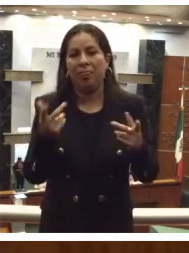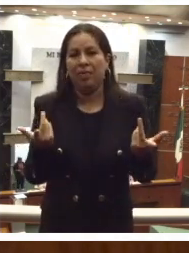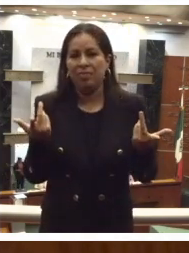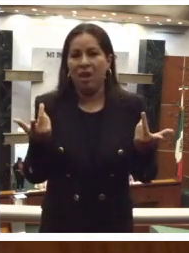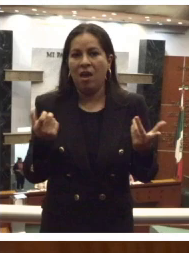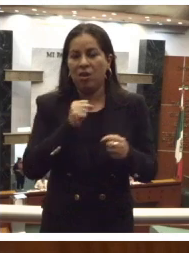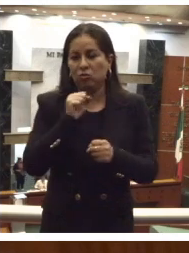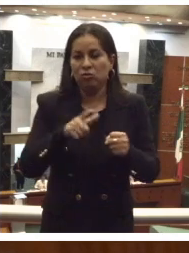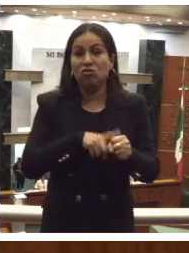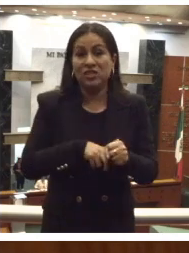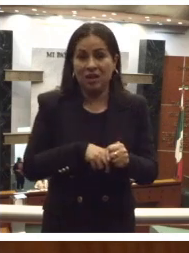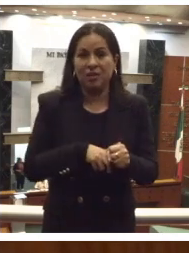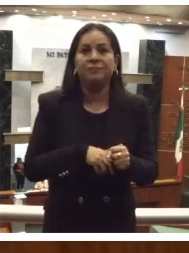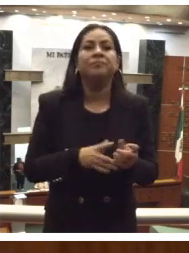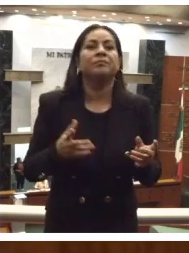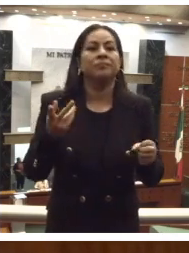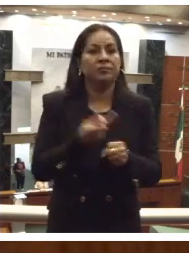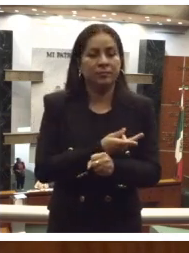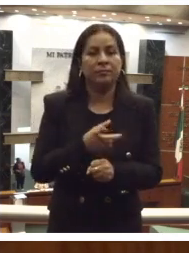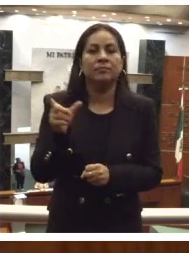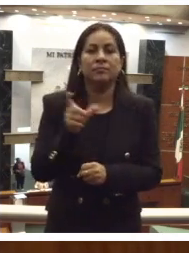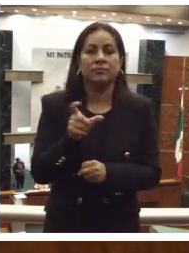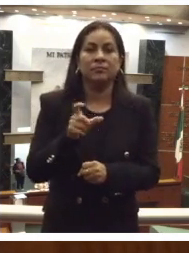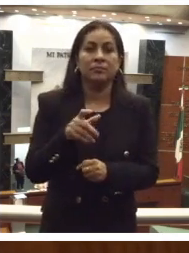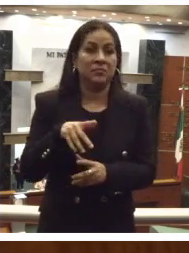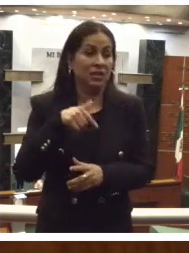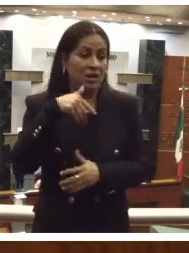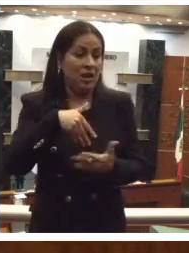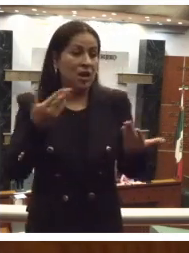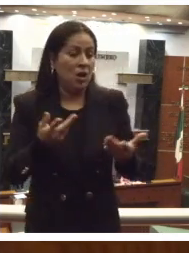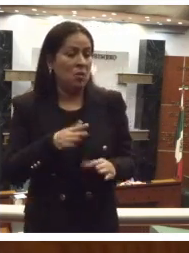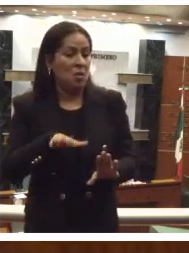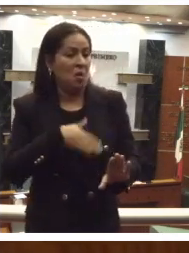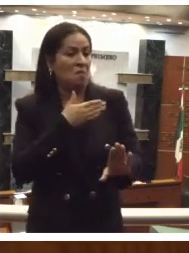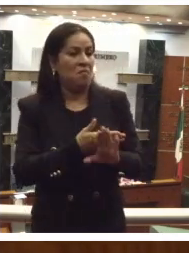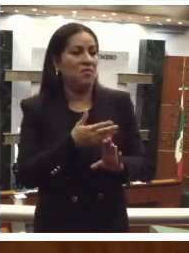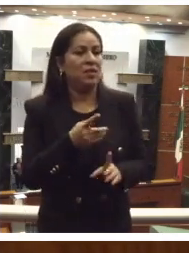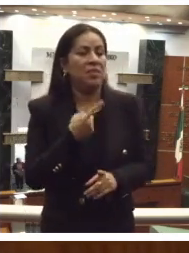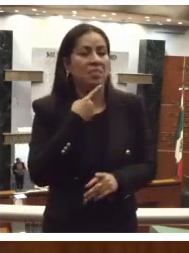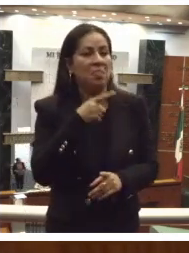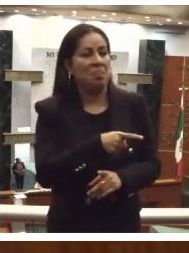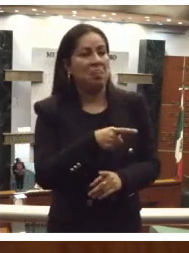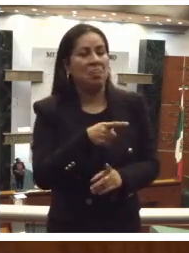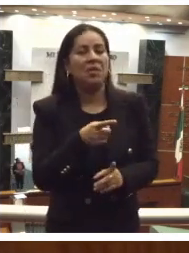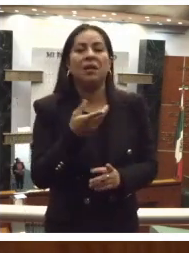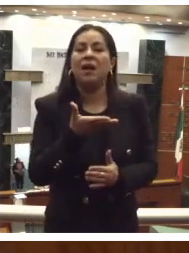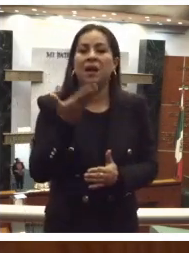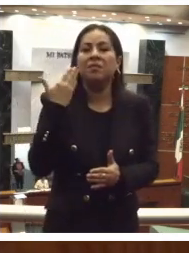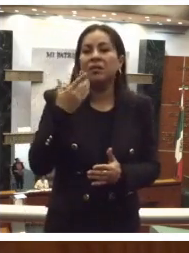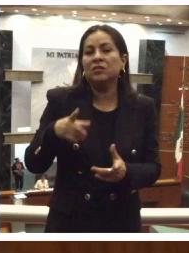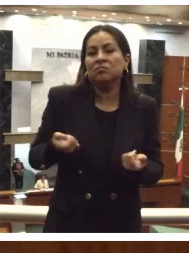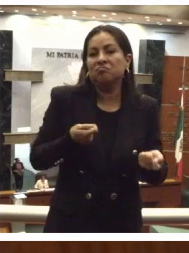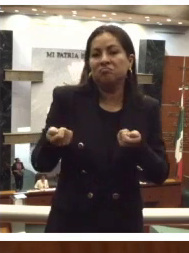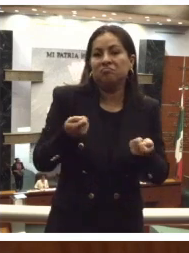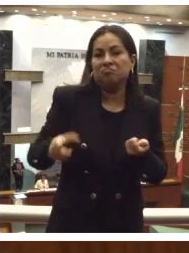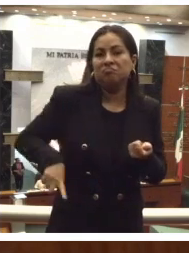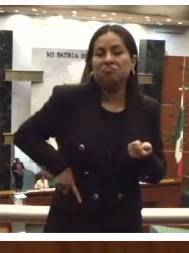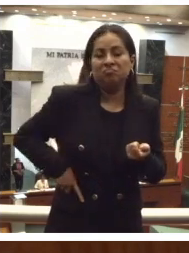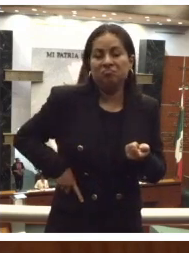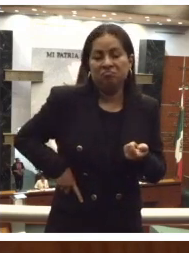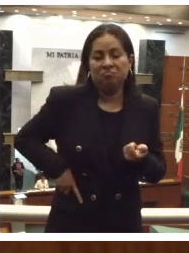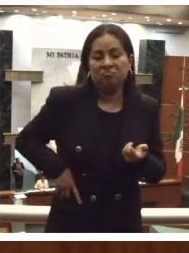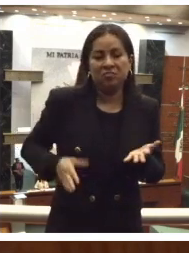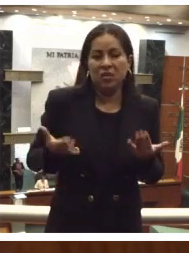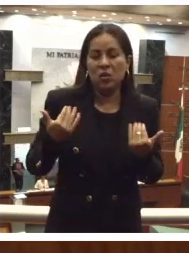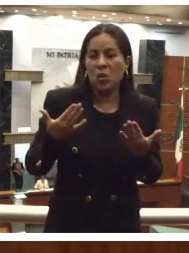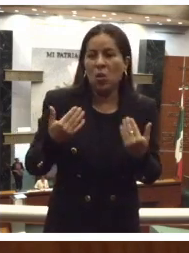tejido social se dio cuando los que hoy critican y cuestionan estaban en el poder. En cambio, si bien no